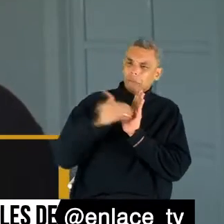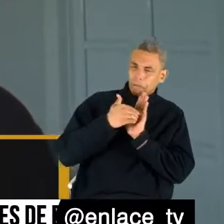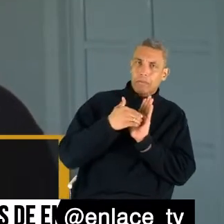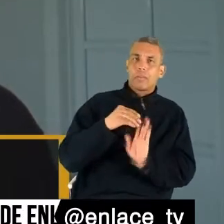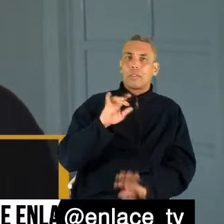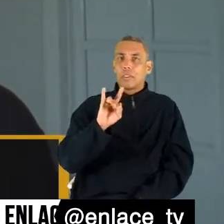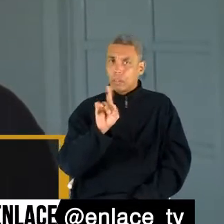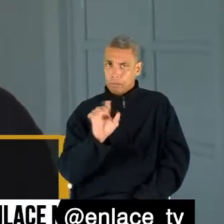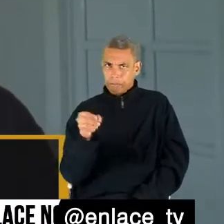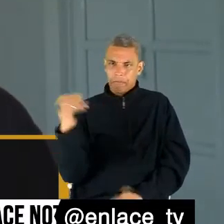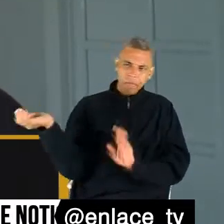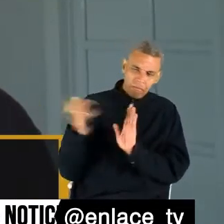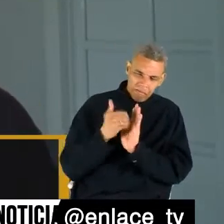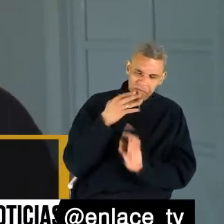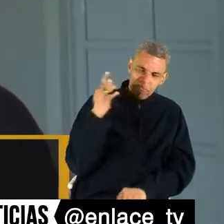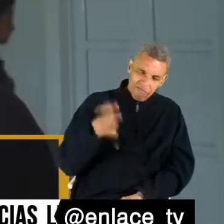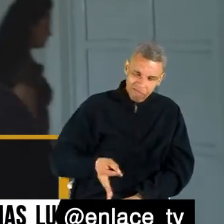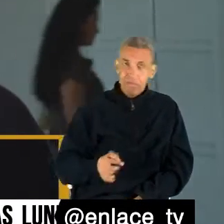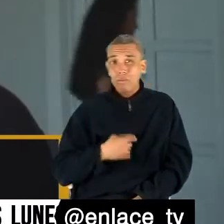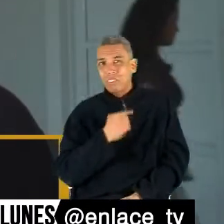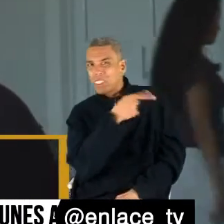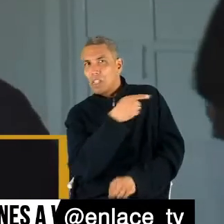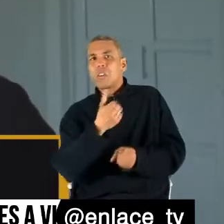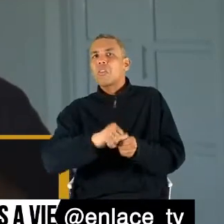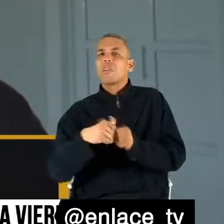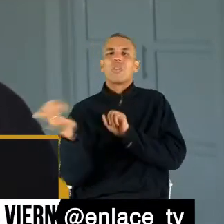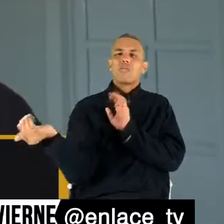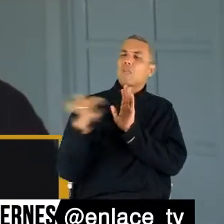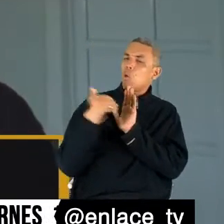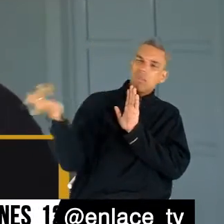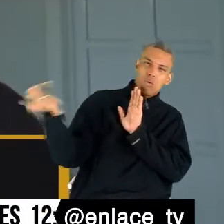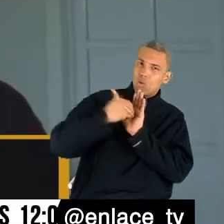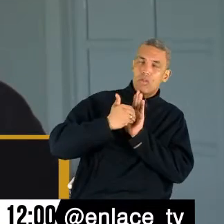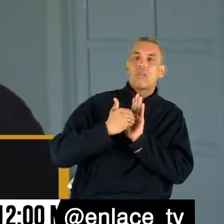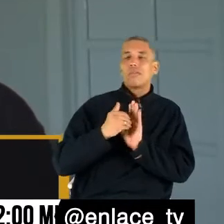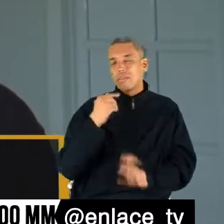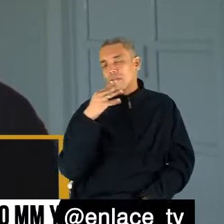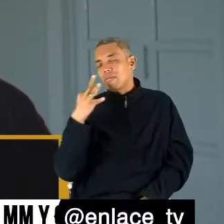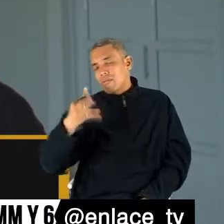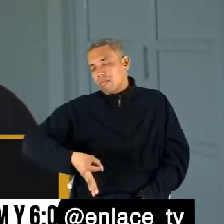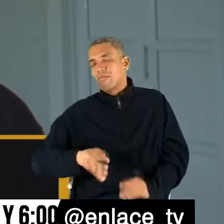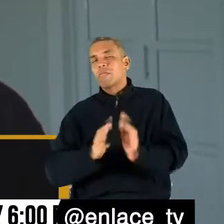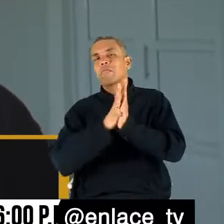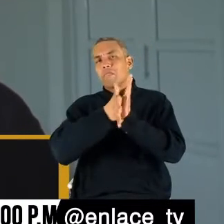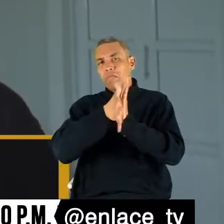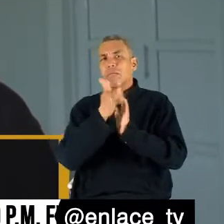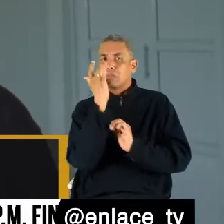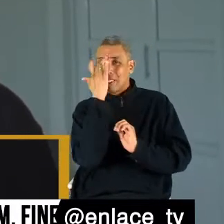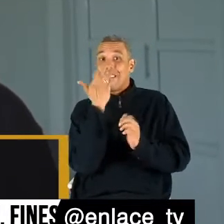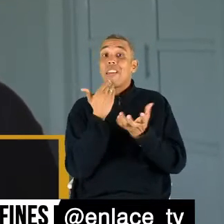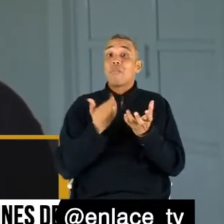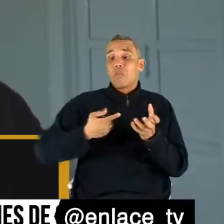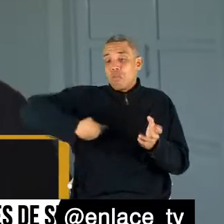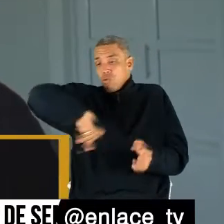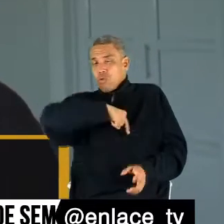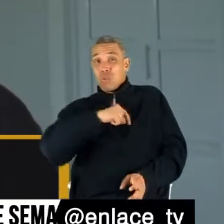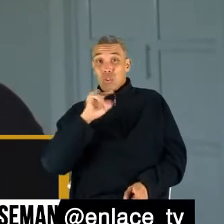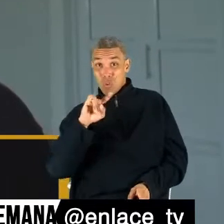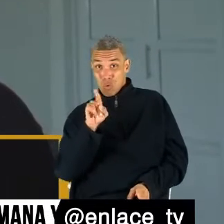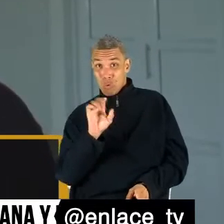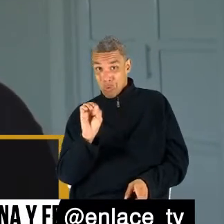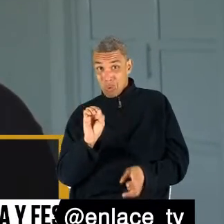hace parte de un proceso sistemático que se viene dando hace rato a los dirigentes sindicales de la USO. Nos impiden el ingreso a las refinerías de